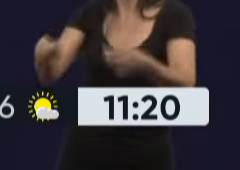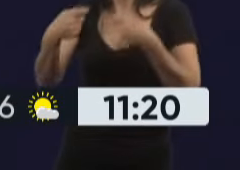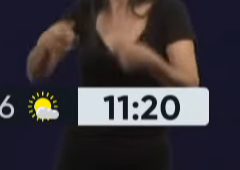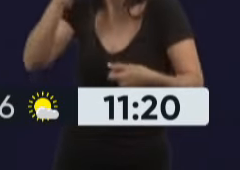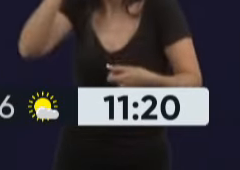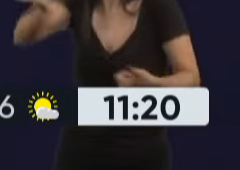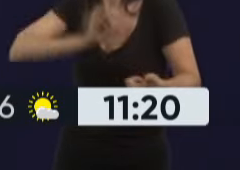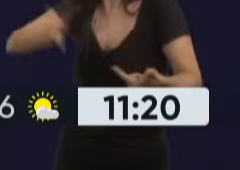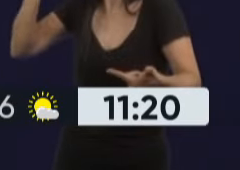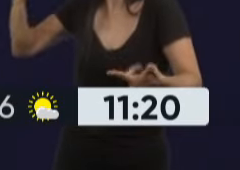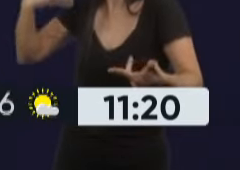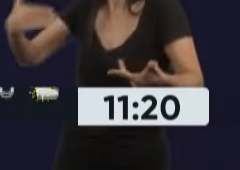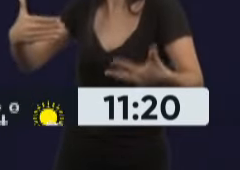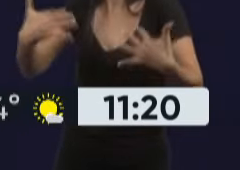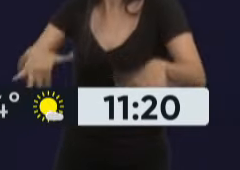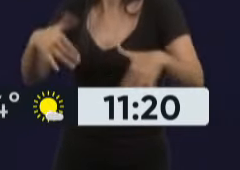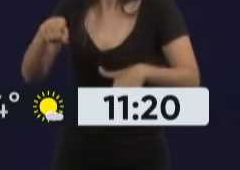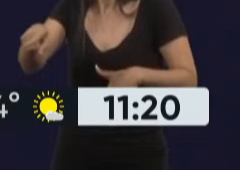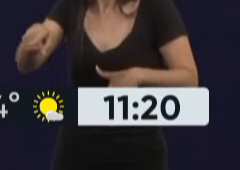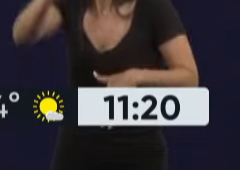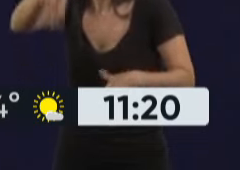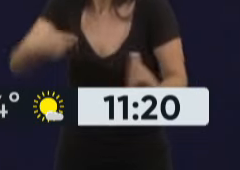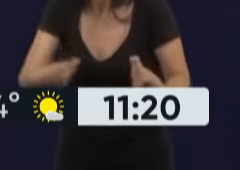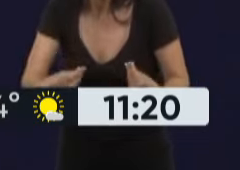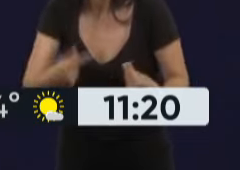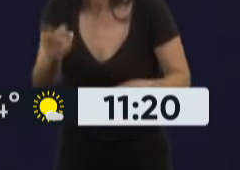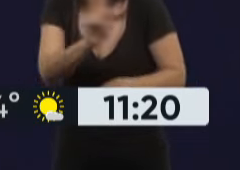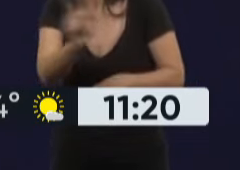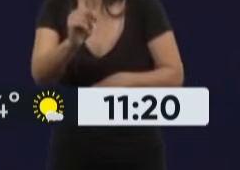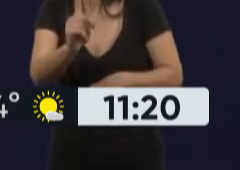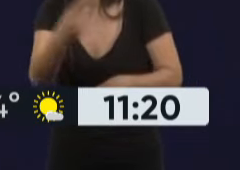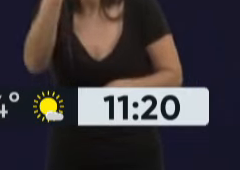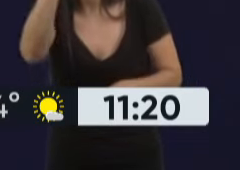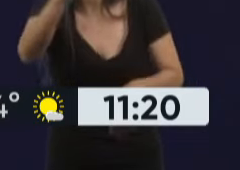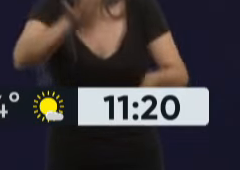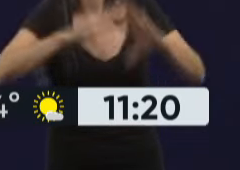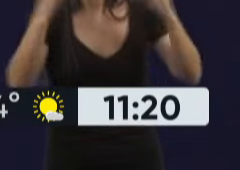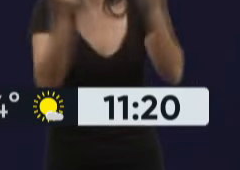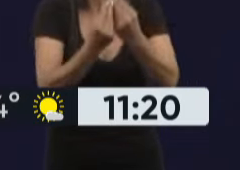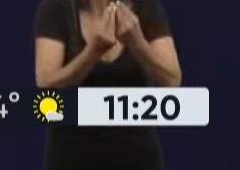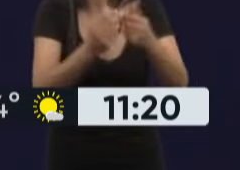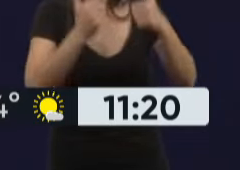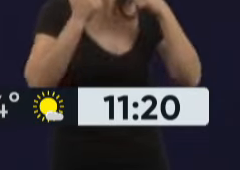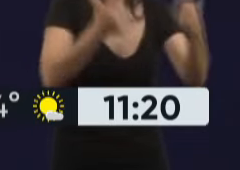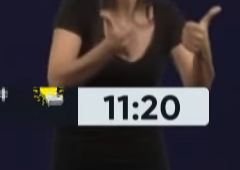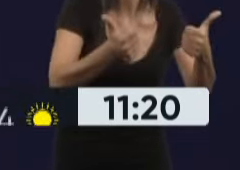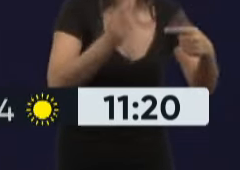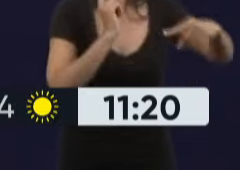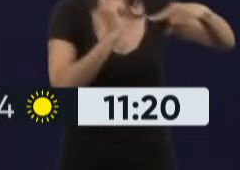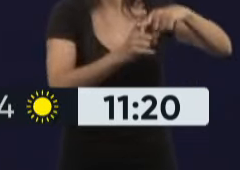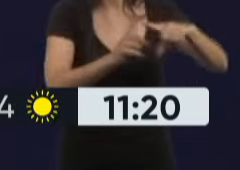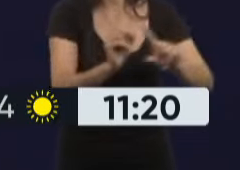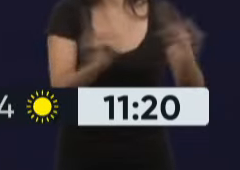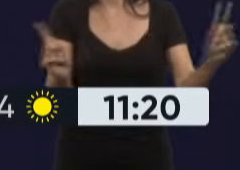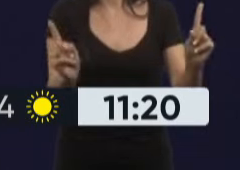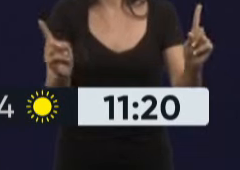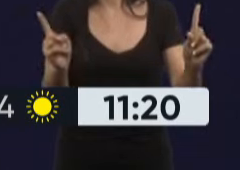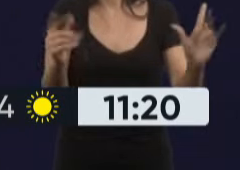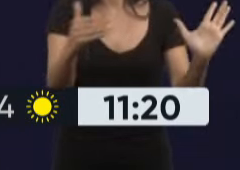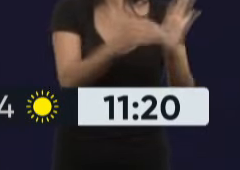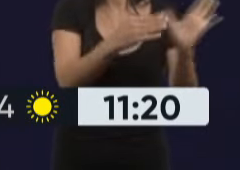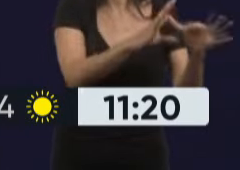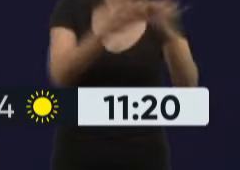años no tuvo correlación con el resultado o con la eficiencia Así que eh Te repito